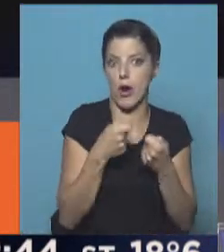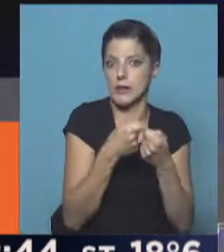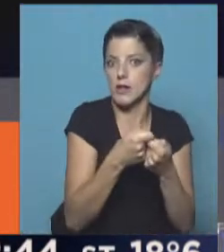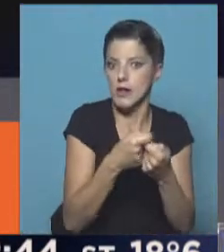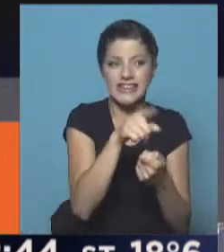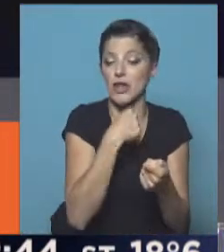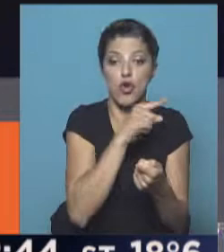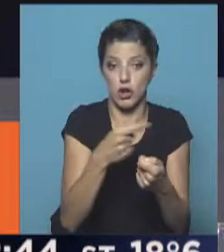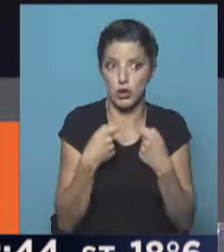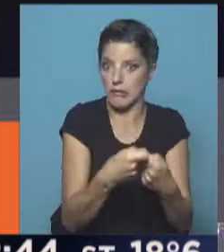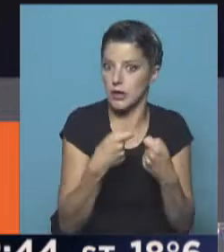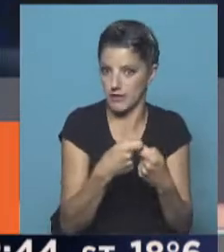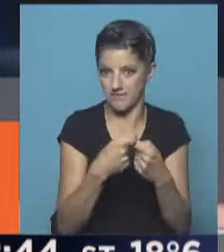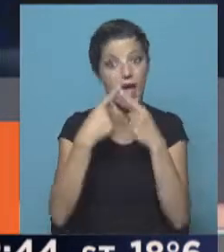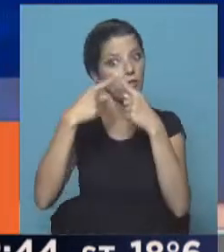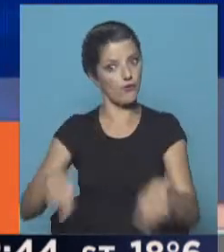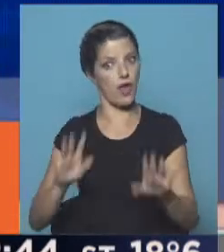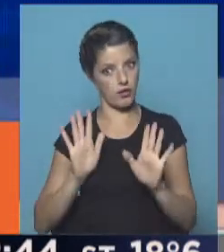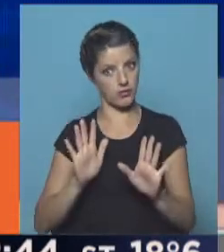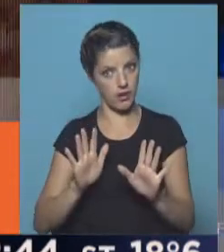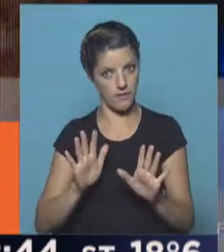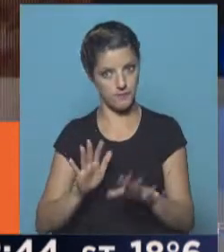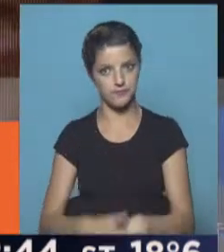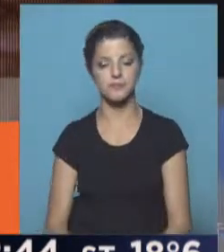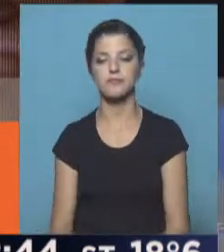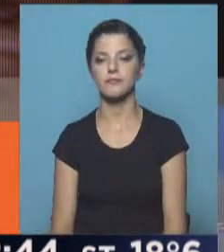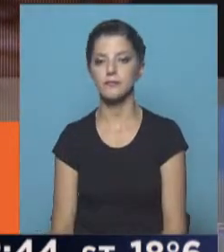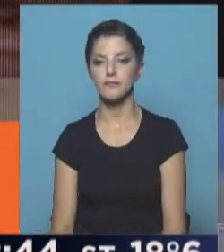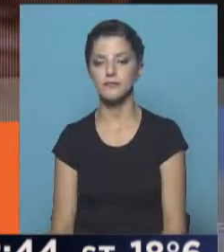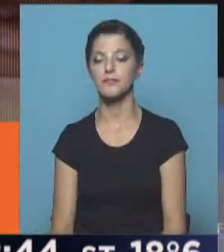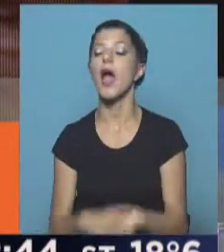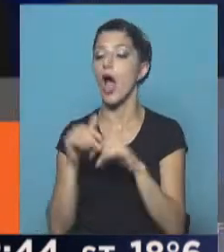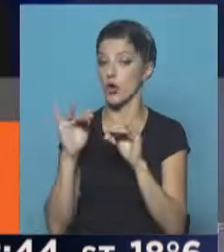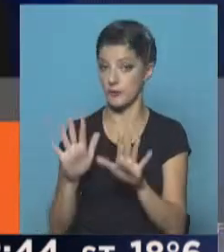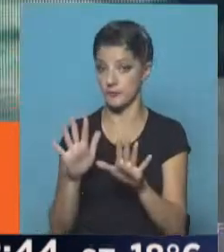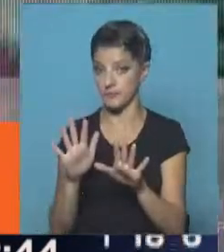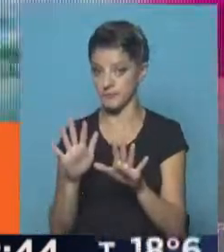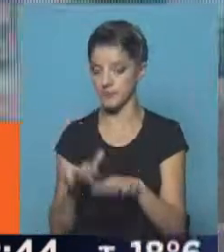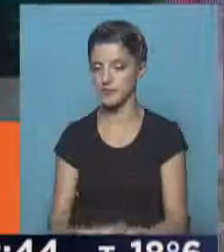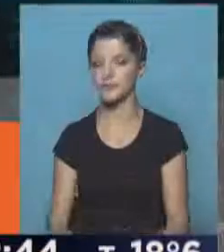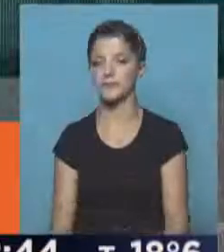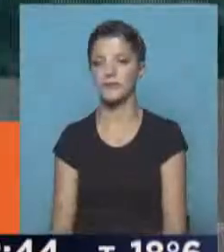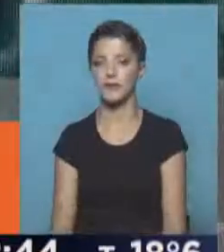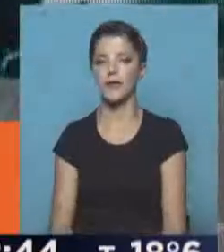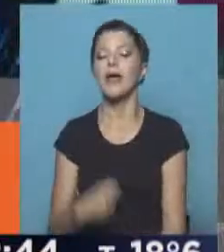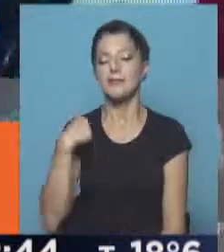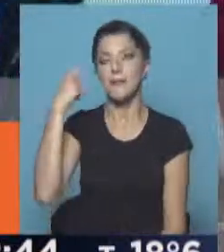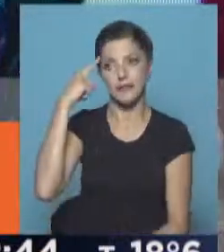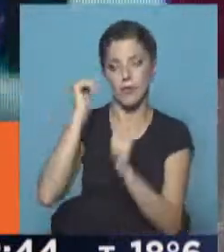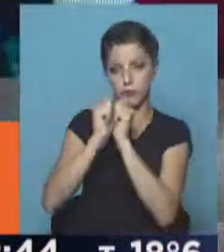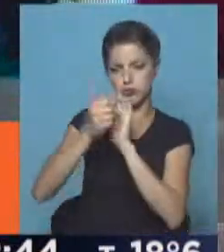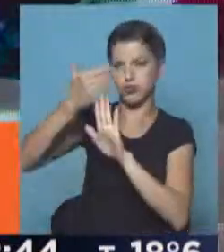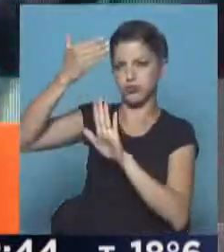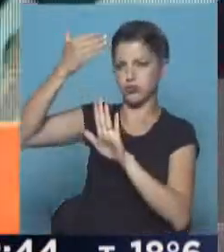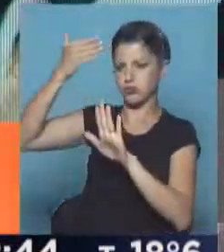todo cuando la candidata del otro lado es una mujer que ha defendido los derechos de la mujer. Tiene una posición feminista muy fuerte. Ahora, si uno revisa un poco la historia norteamericana en los